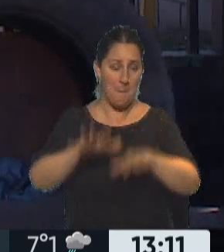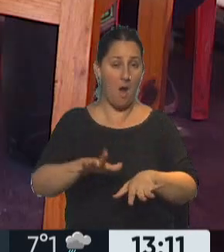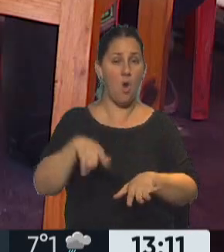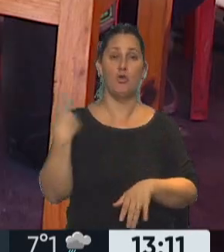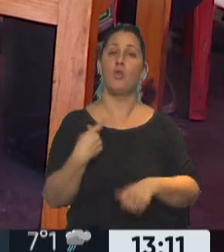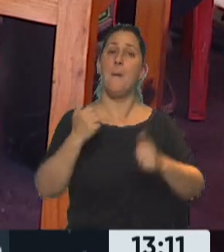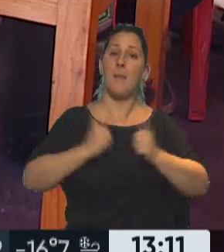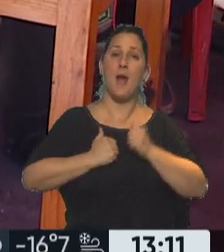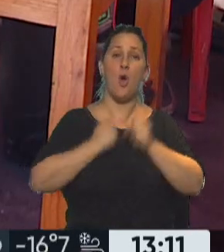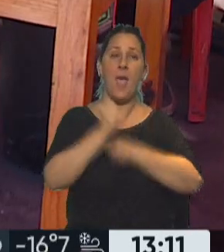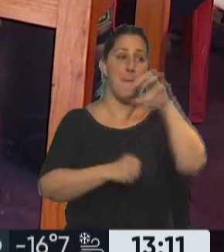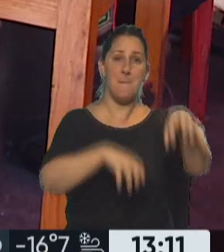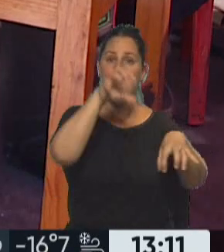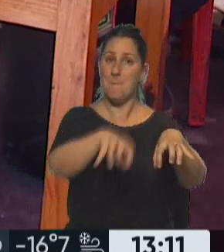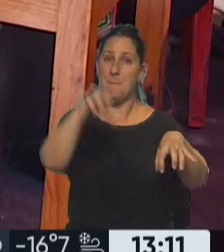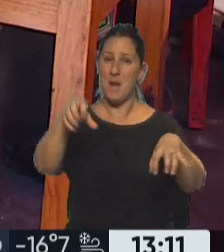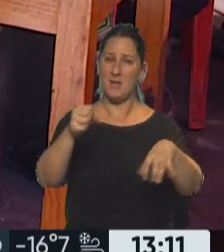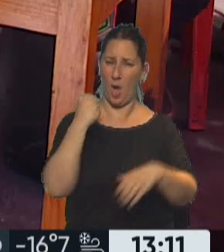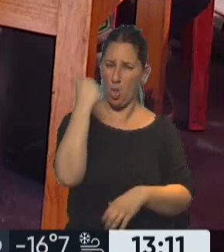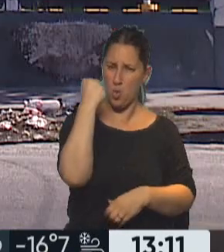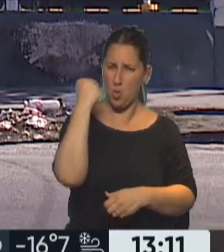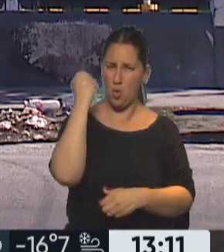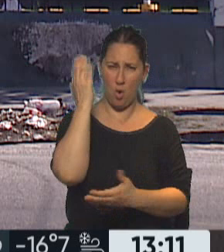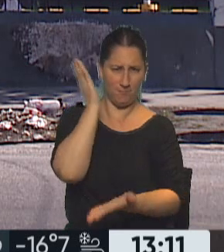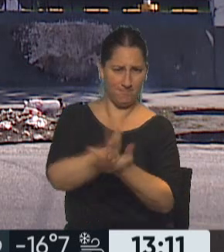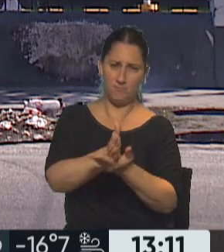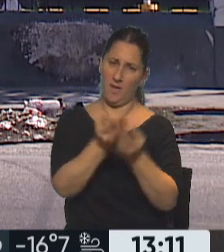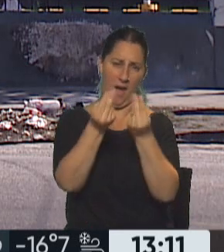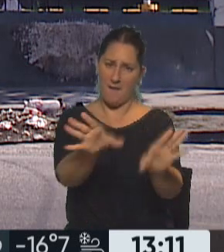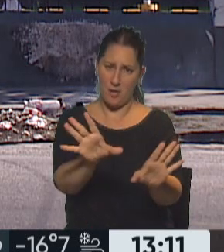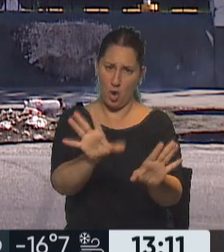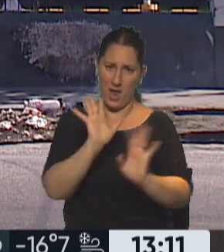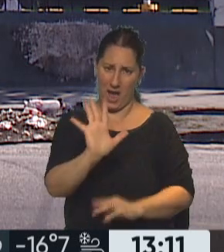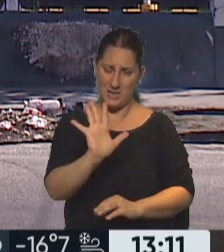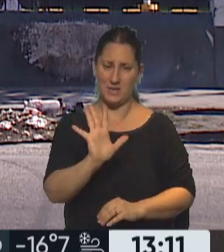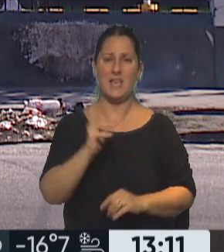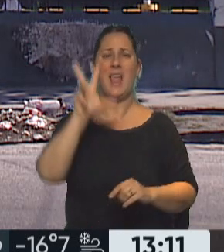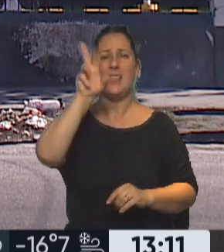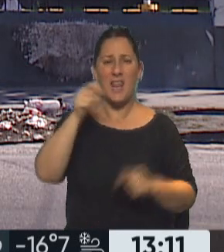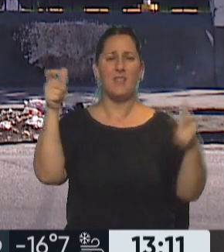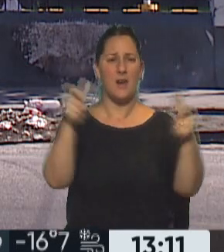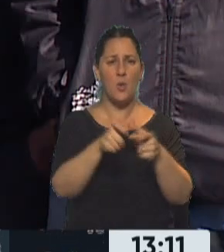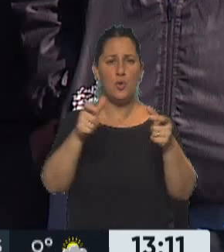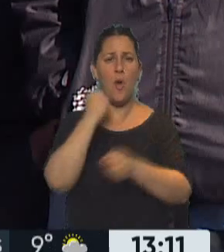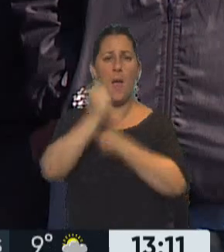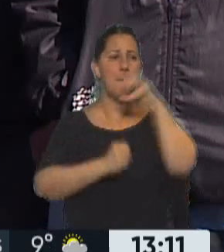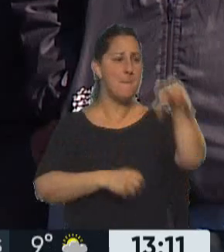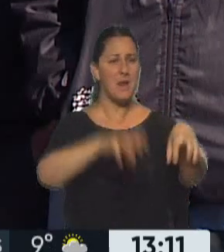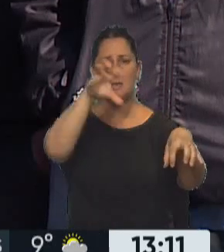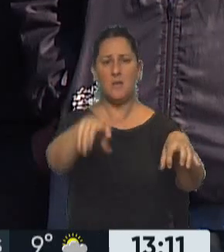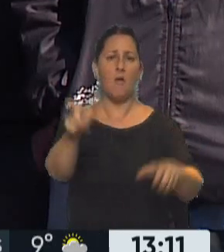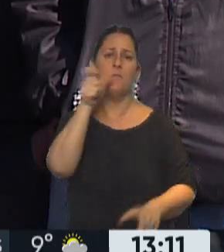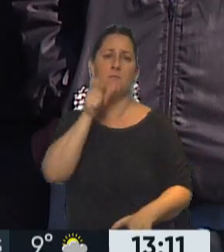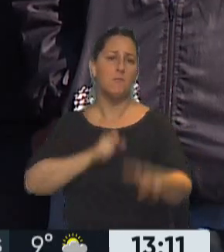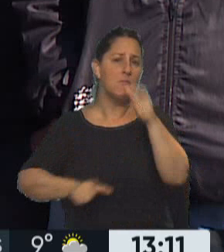las empresas abandonen su posición intransigente. Hemos tenido más de 30 reuniones donde las empresas repiten una y otra vez,